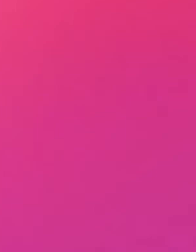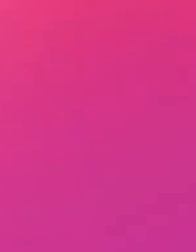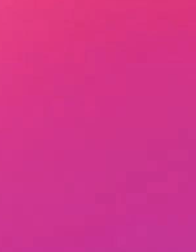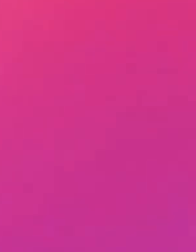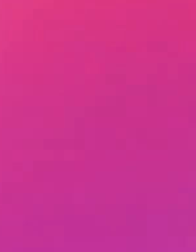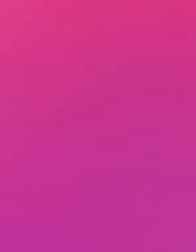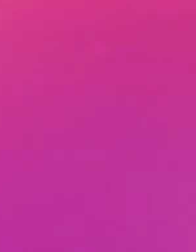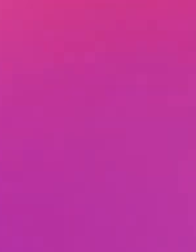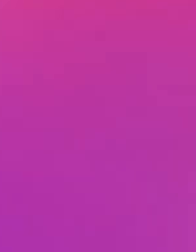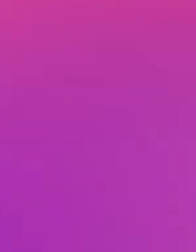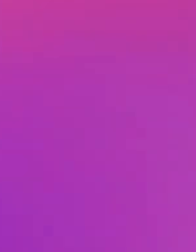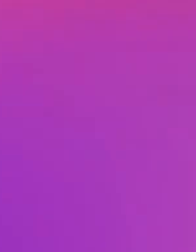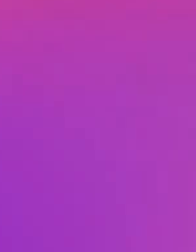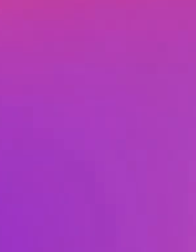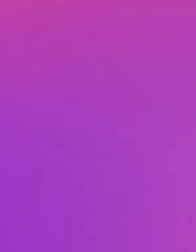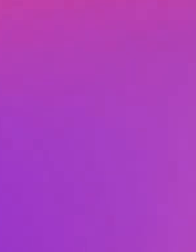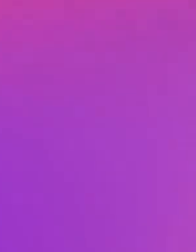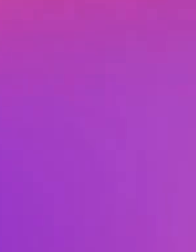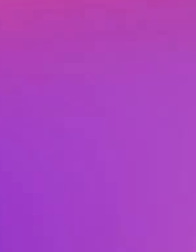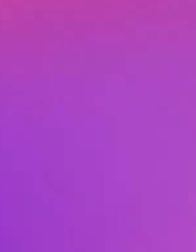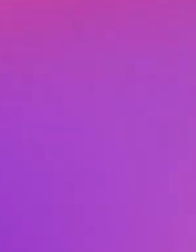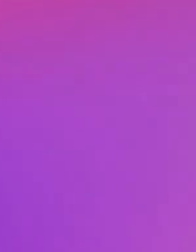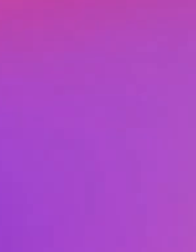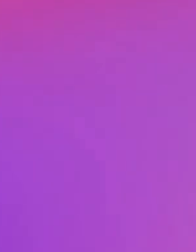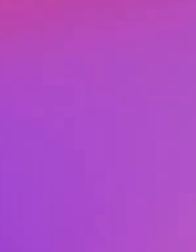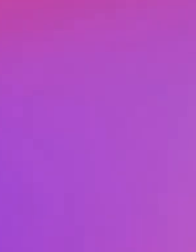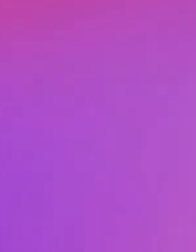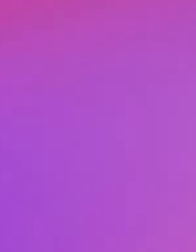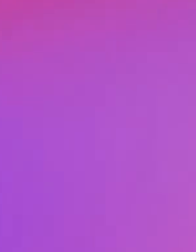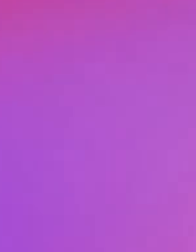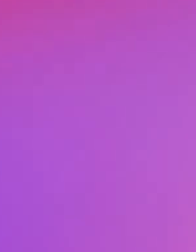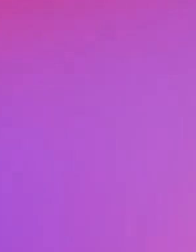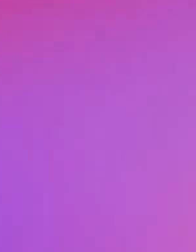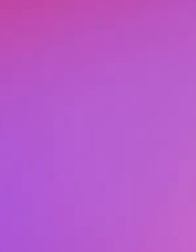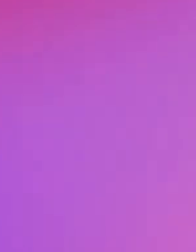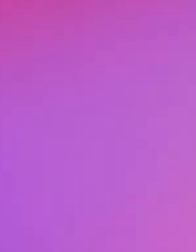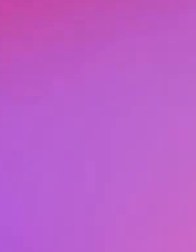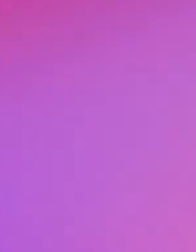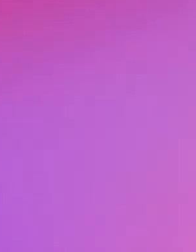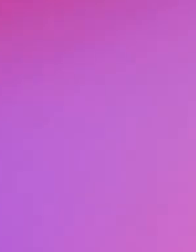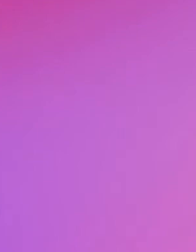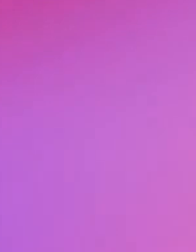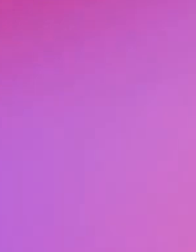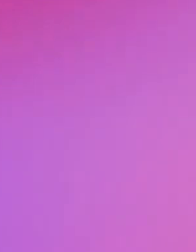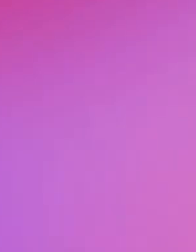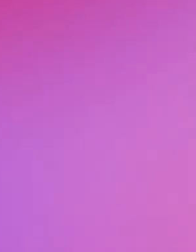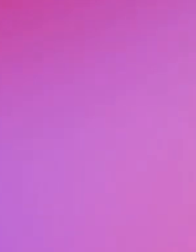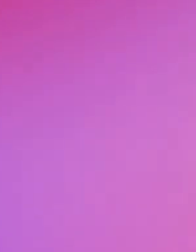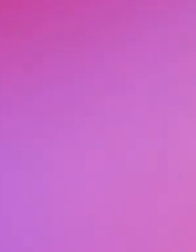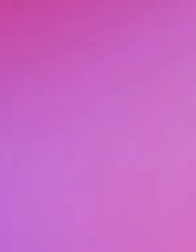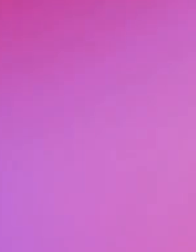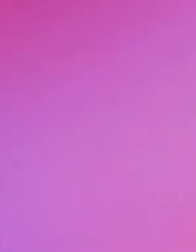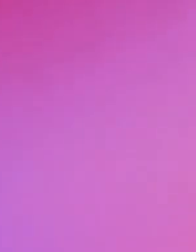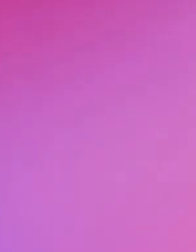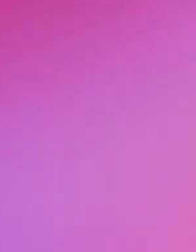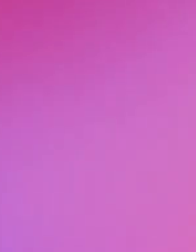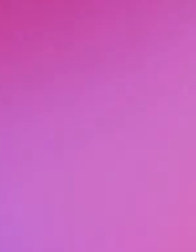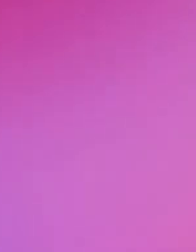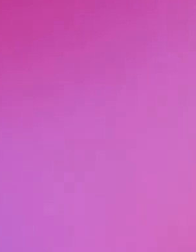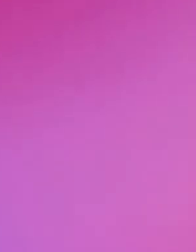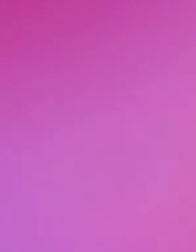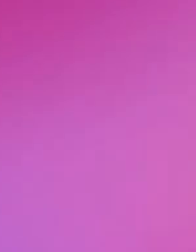También te invitamos a que consultes la plataforma nuevaescuelamexicana.cep.gob.mx.